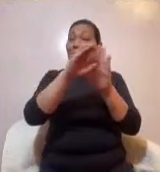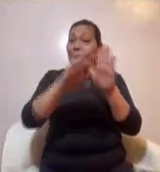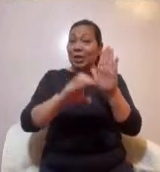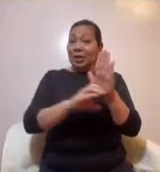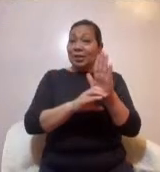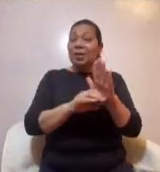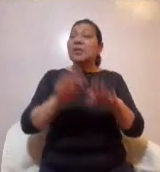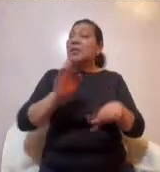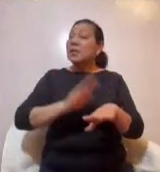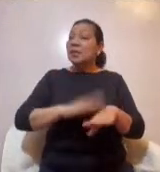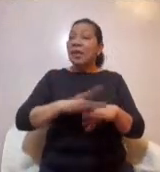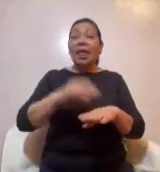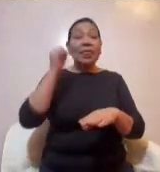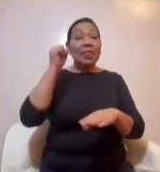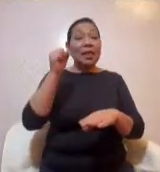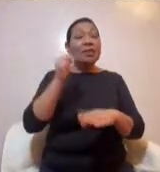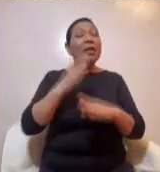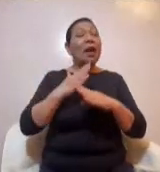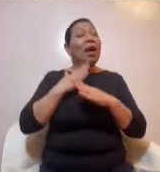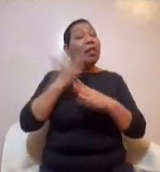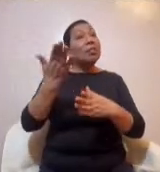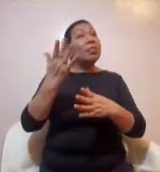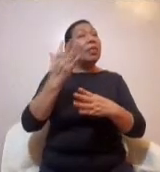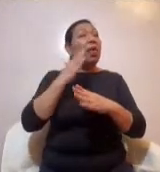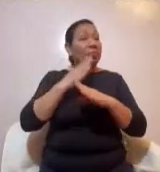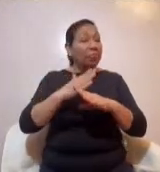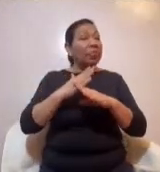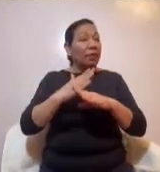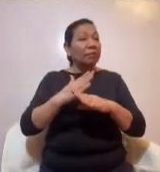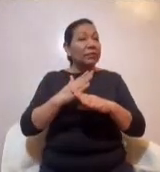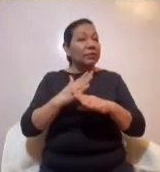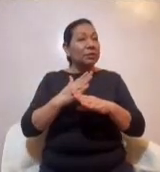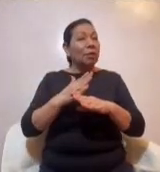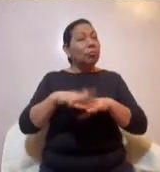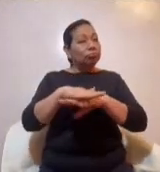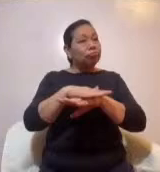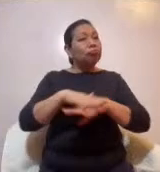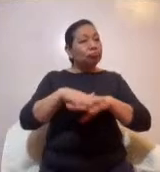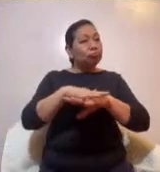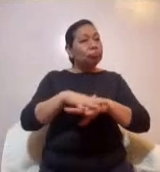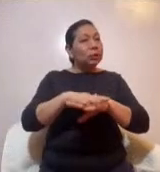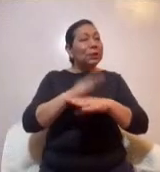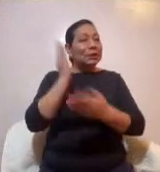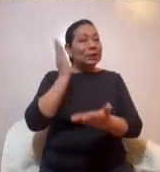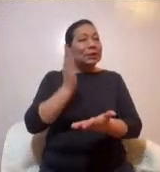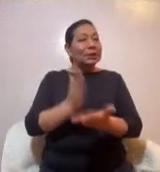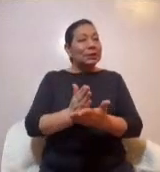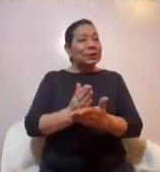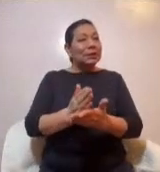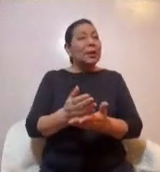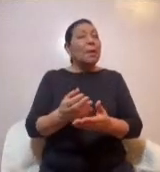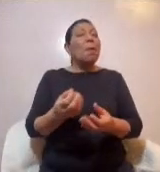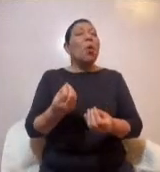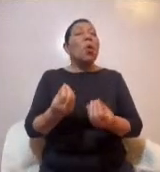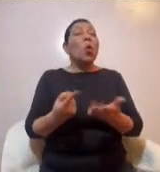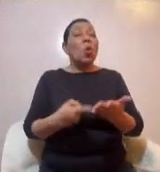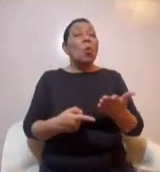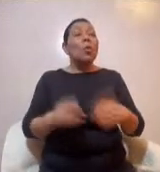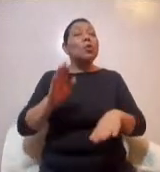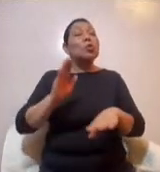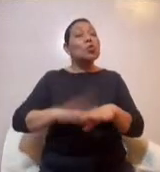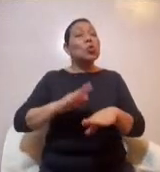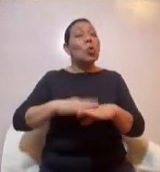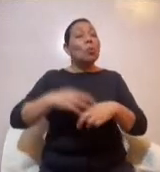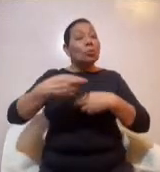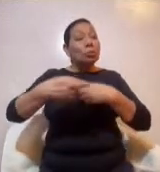Tribunal Constitucional sobre el derecho de defensa en un proceso administrativo sancionador,